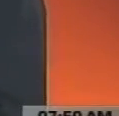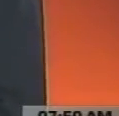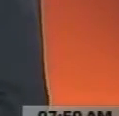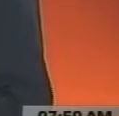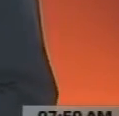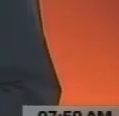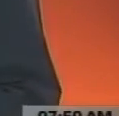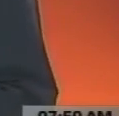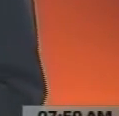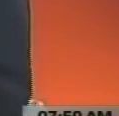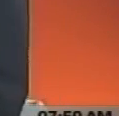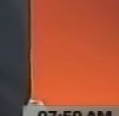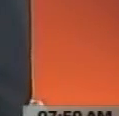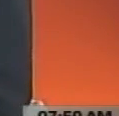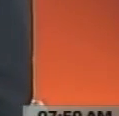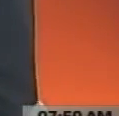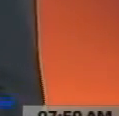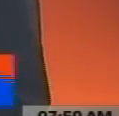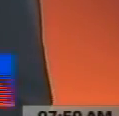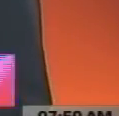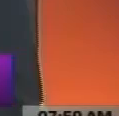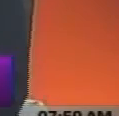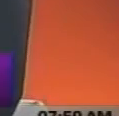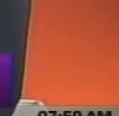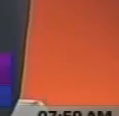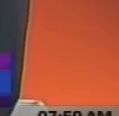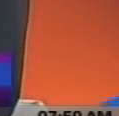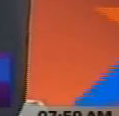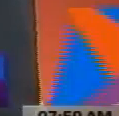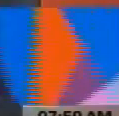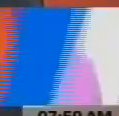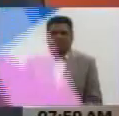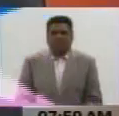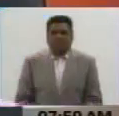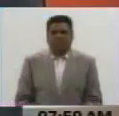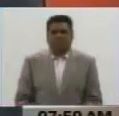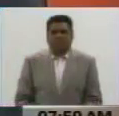minero ecológico? Bueno, lo primero es, evidentemente,